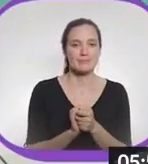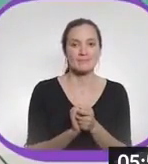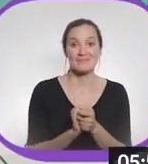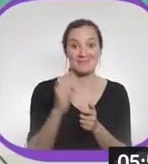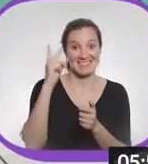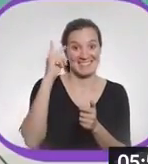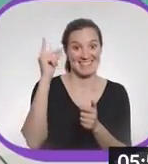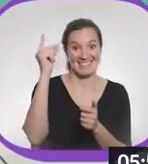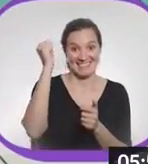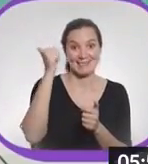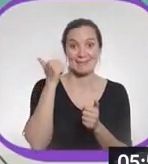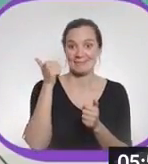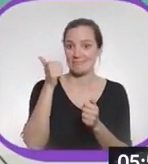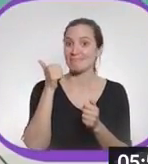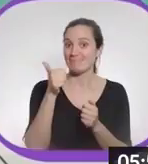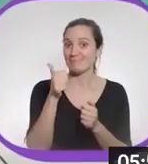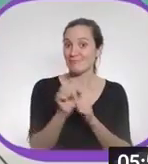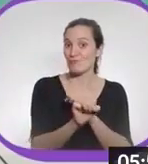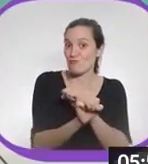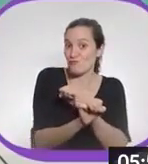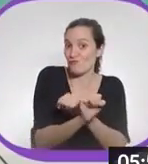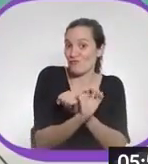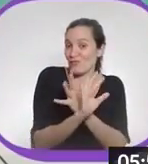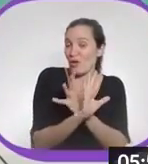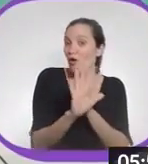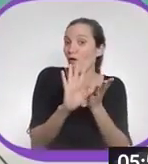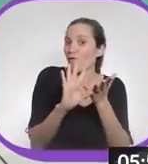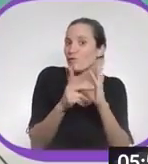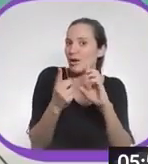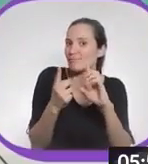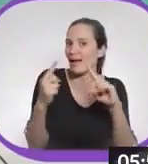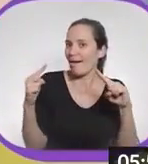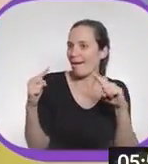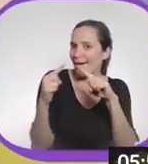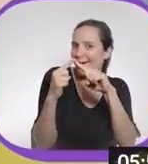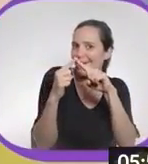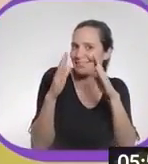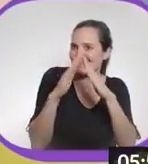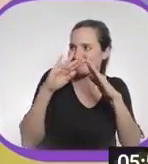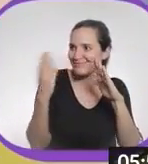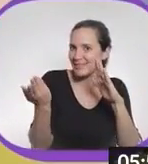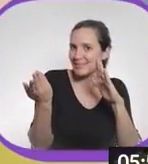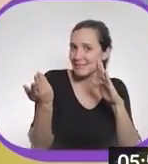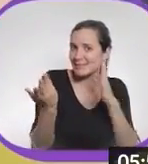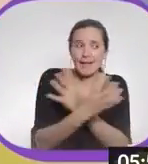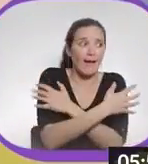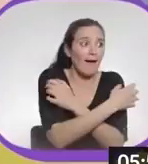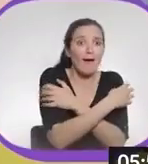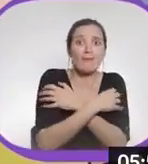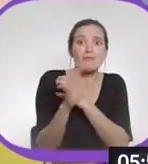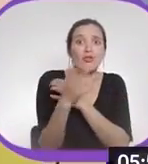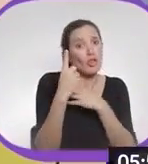¡Es una gran idea, Turner! Esposarnos es una increíble forma de crear un lazo entre vecinos. ¿Qué dices si vamos a abrazar a la gente